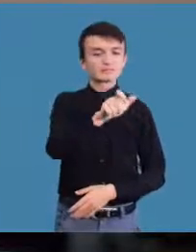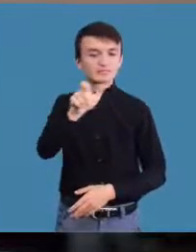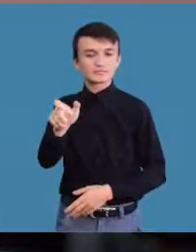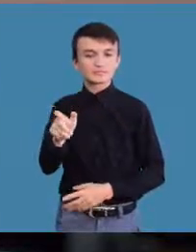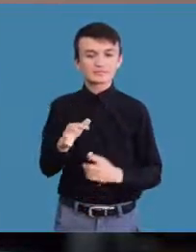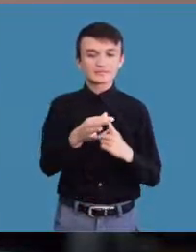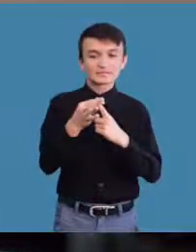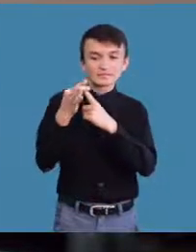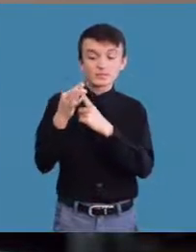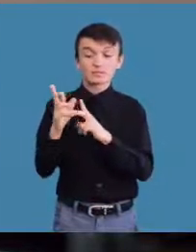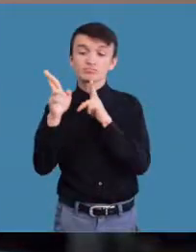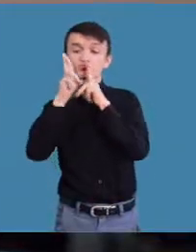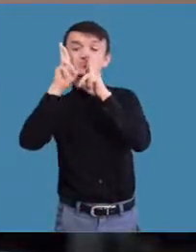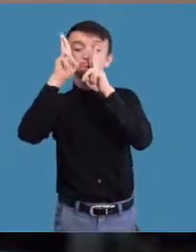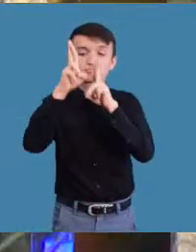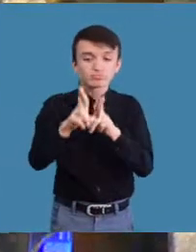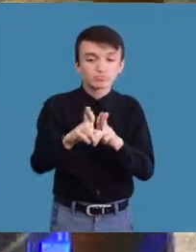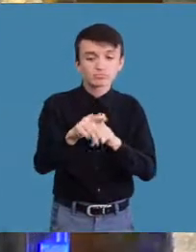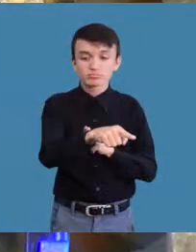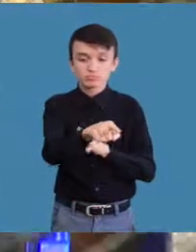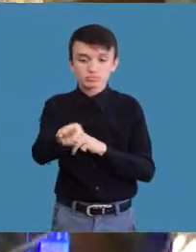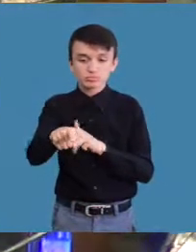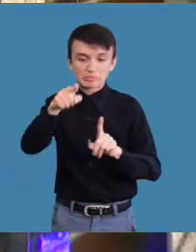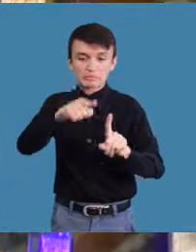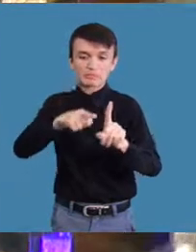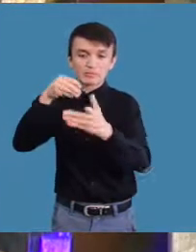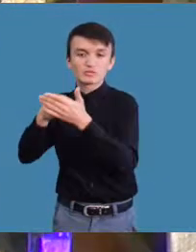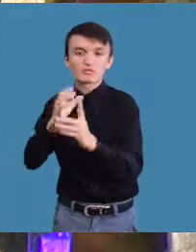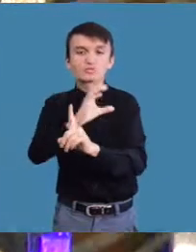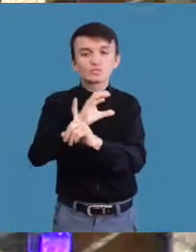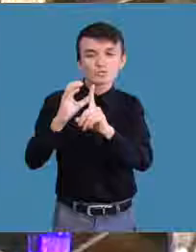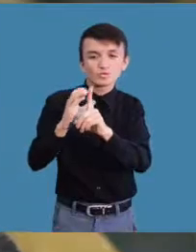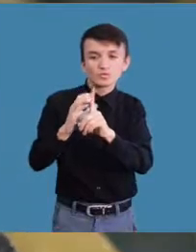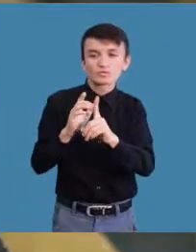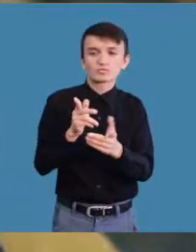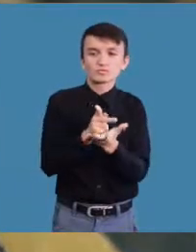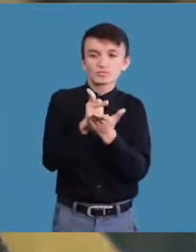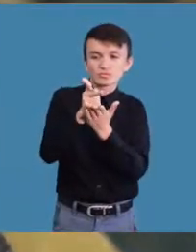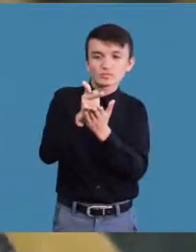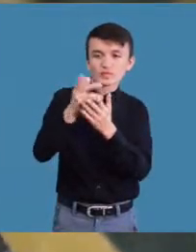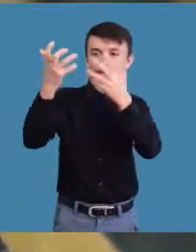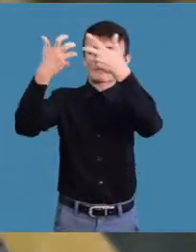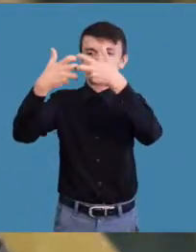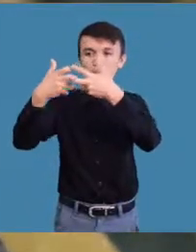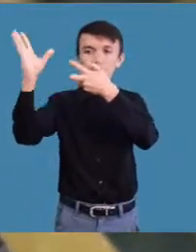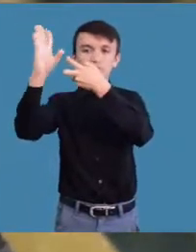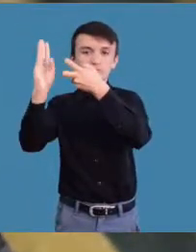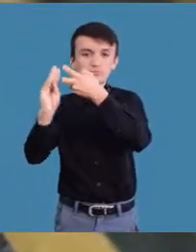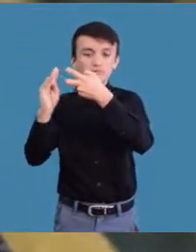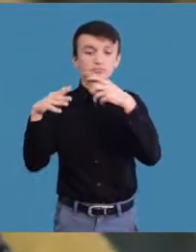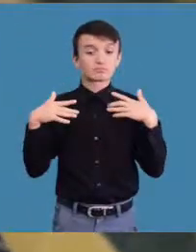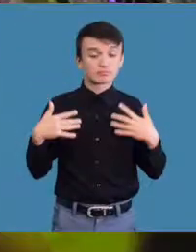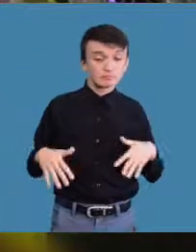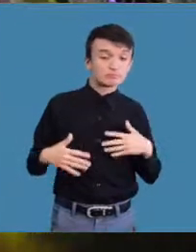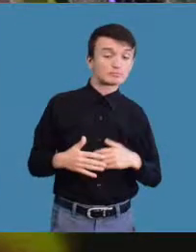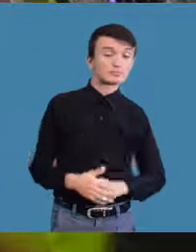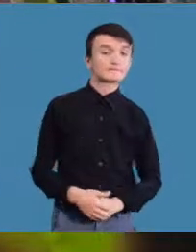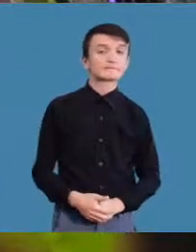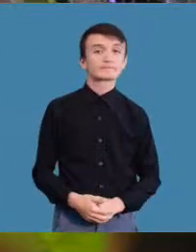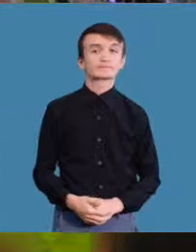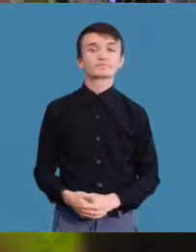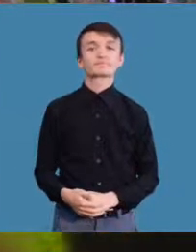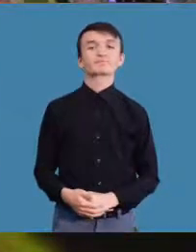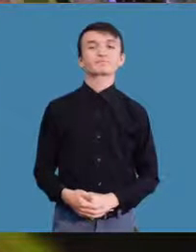15 usuarios por reconocimiento a su buena cultura de pago, a su fidelización con la empresa de energía del Quindío.